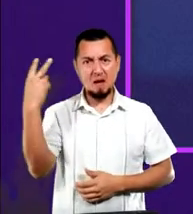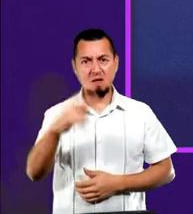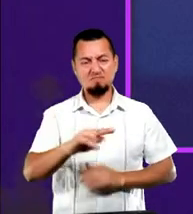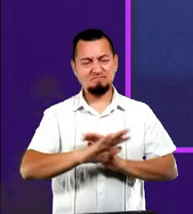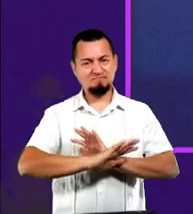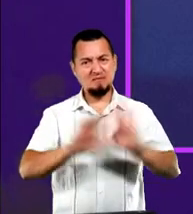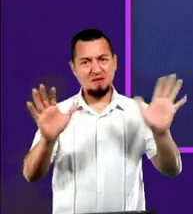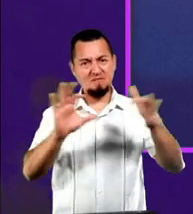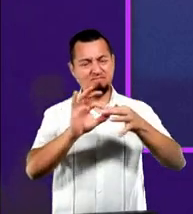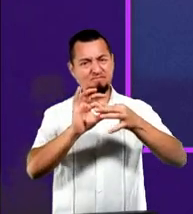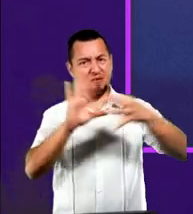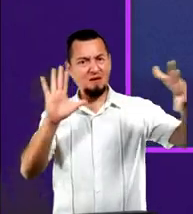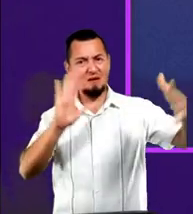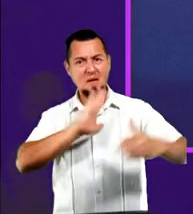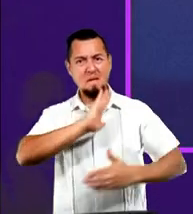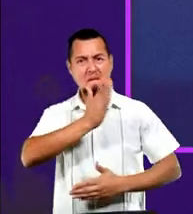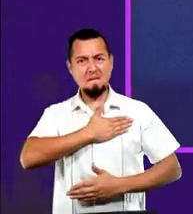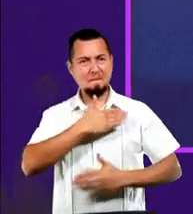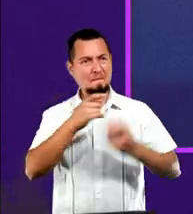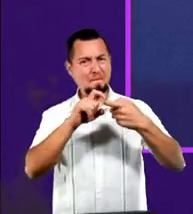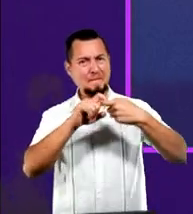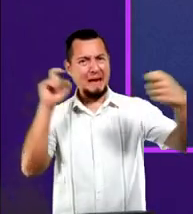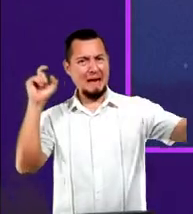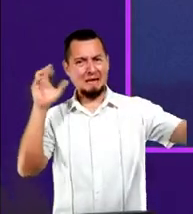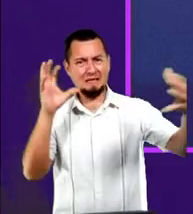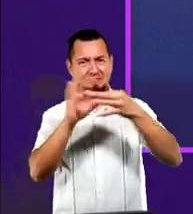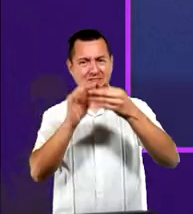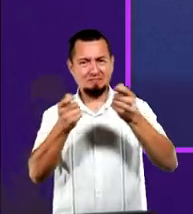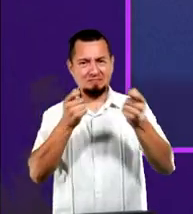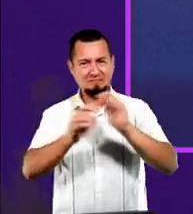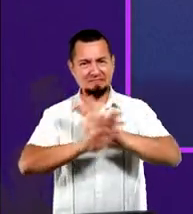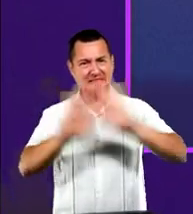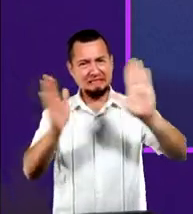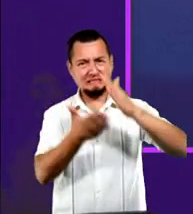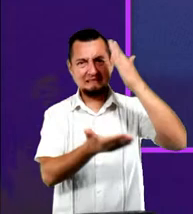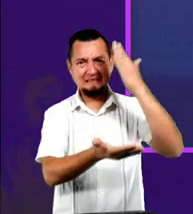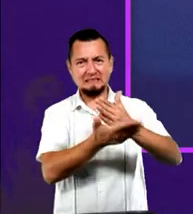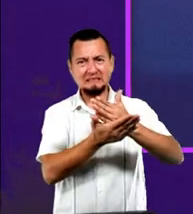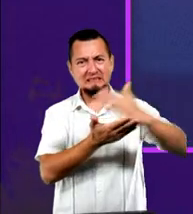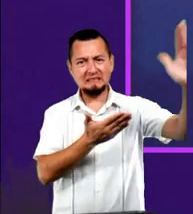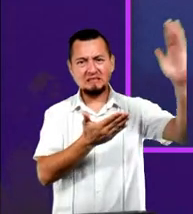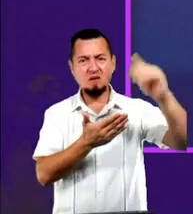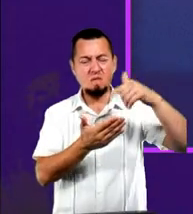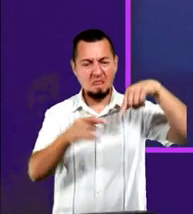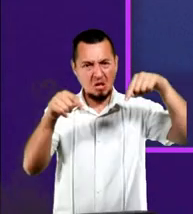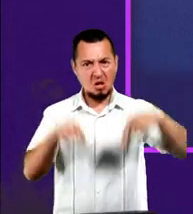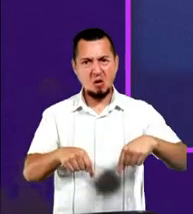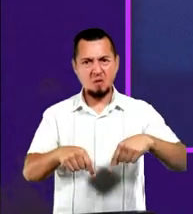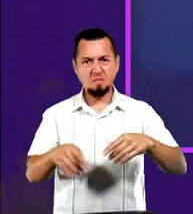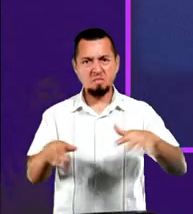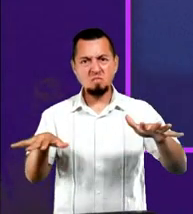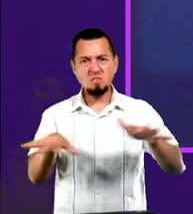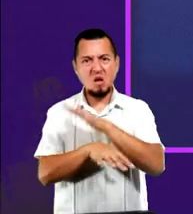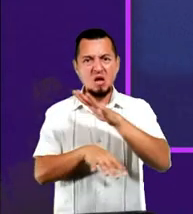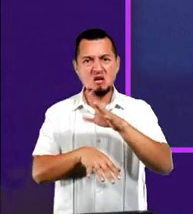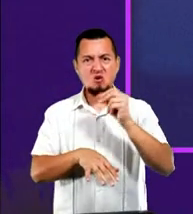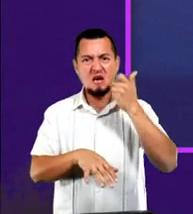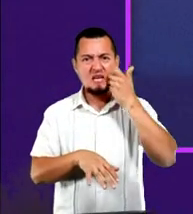siempre sucede, hay personas que no quieren que las cosas cambien. Sin embargo, para finales